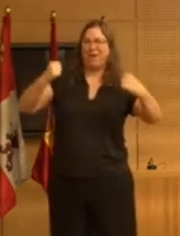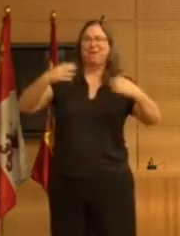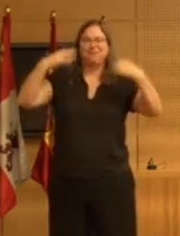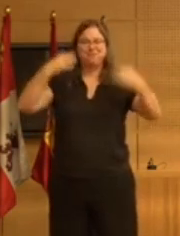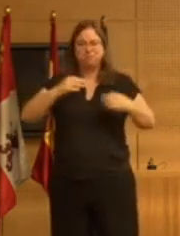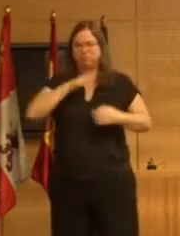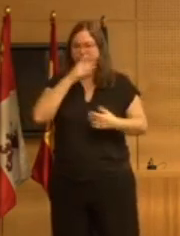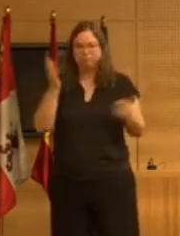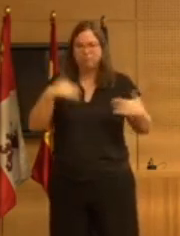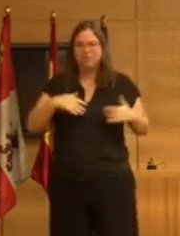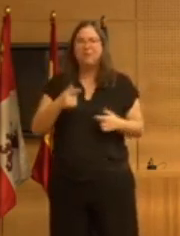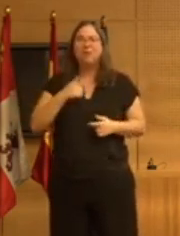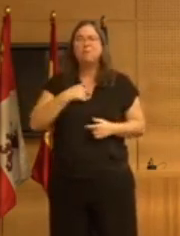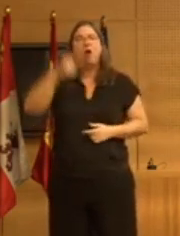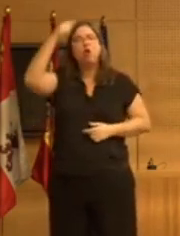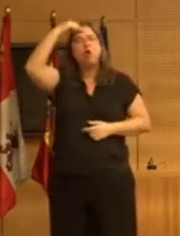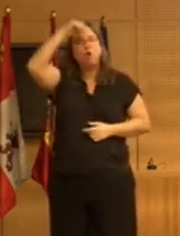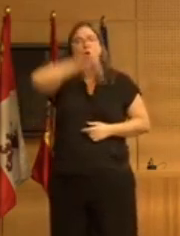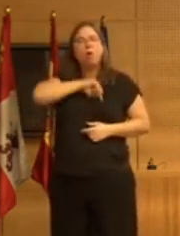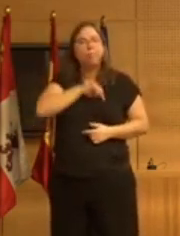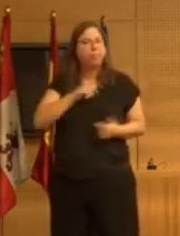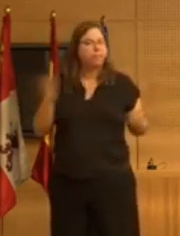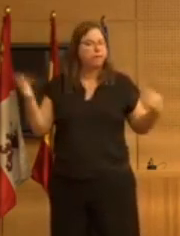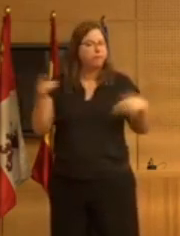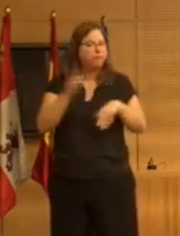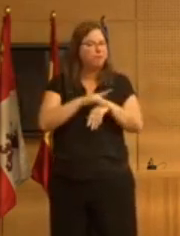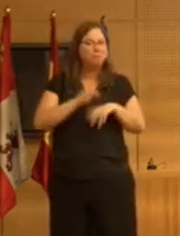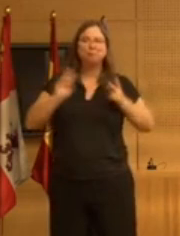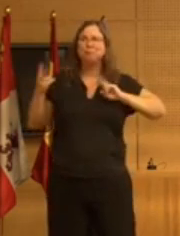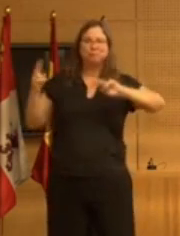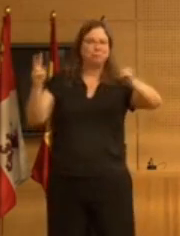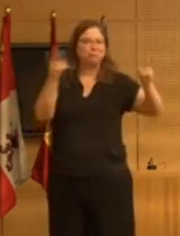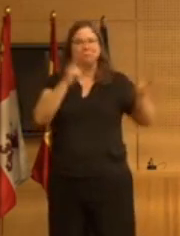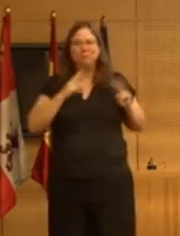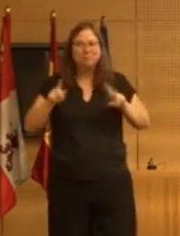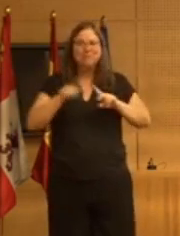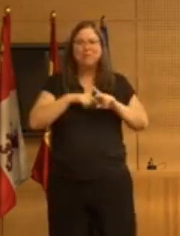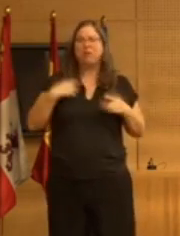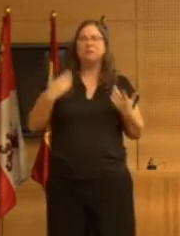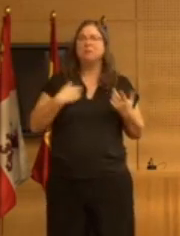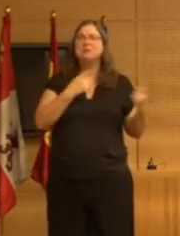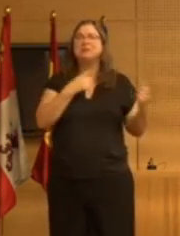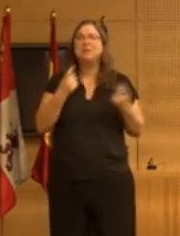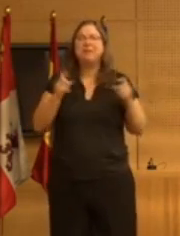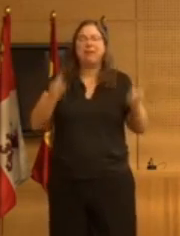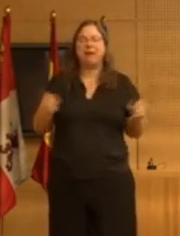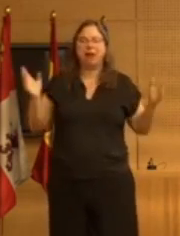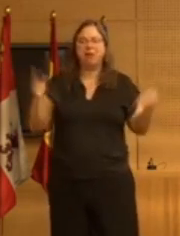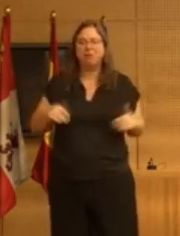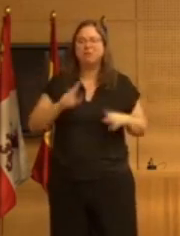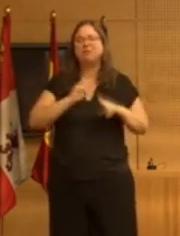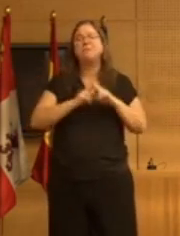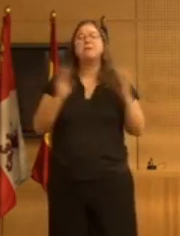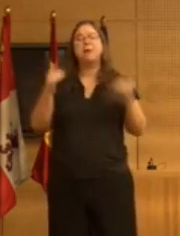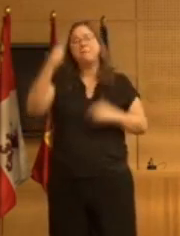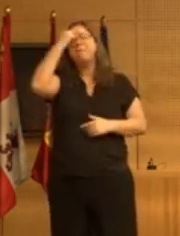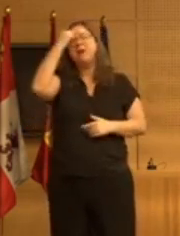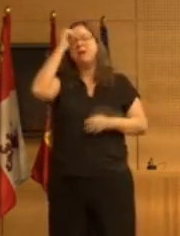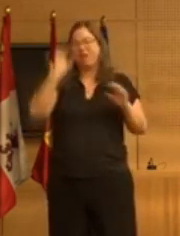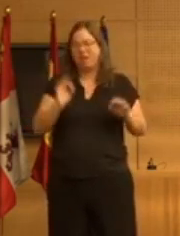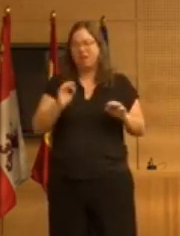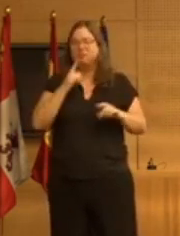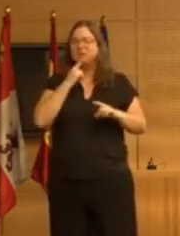una absoluta falta de conciencia de enfermedad, una hiperactividad, una menor necesidad de descanso, etcétera.